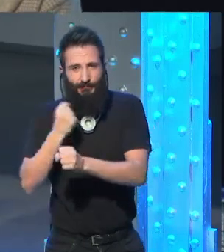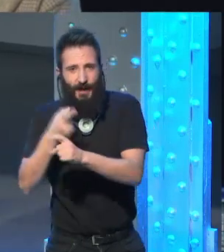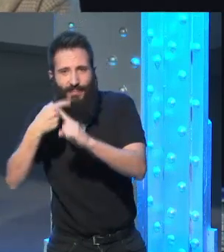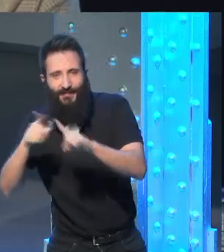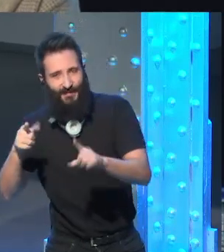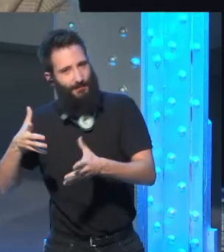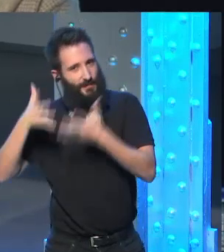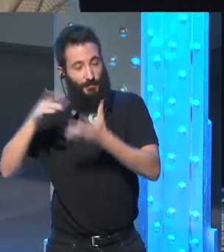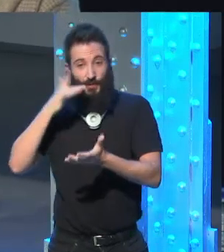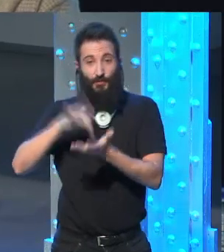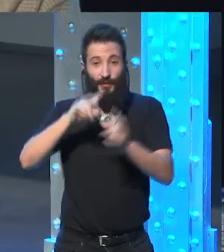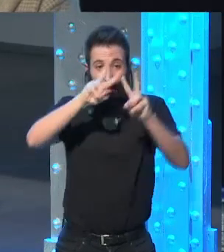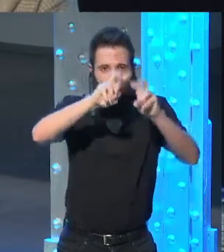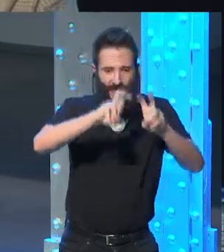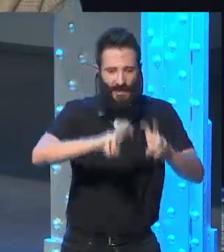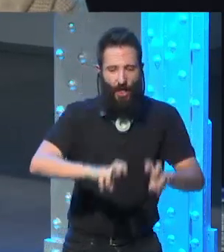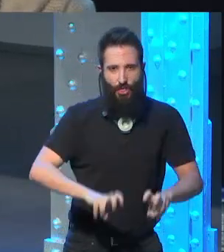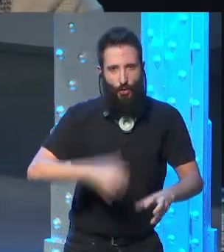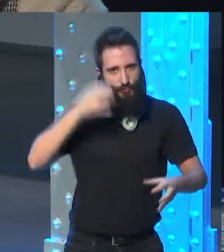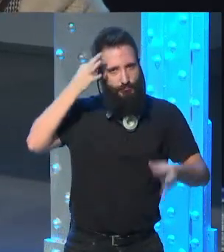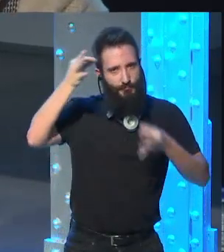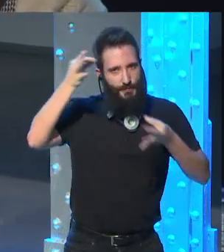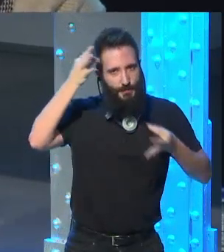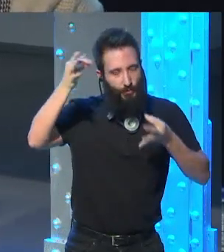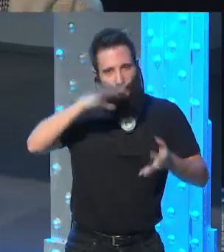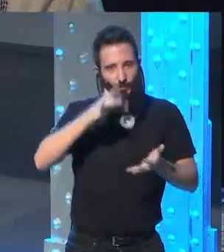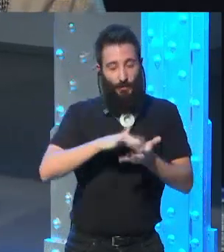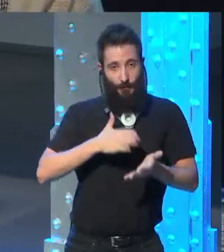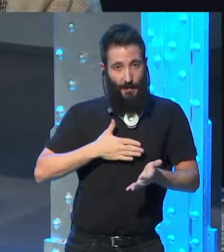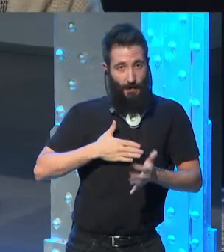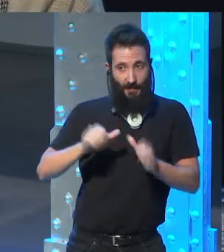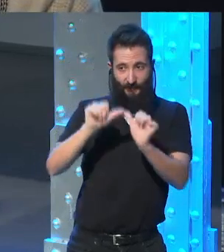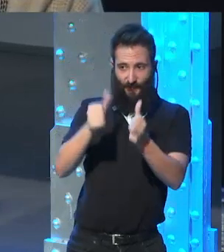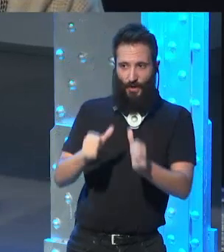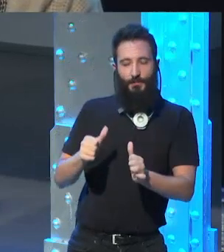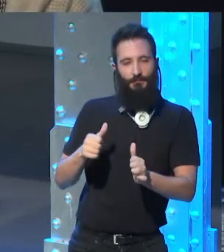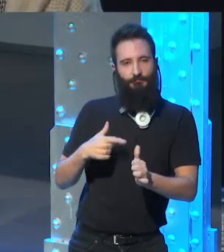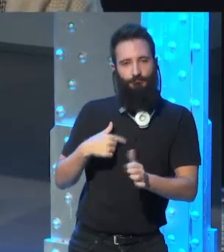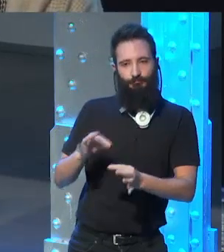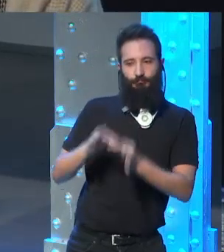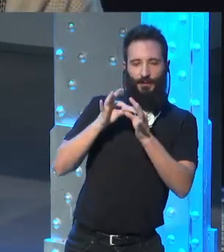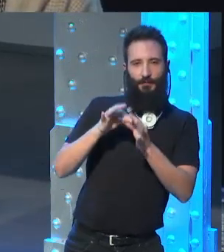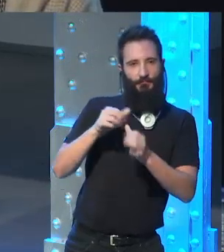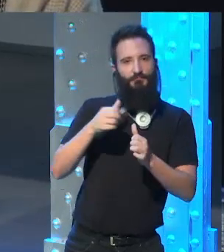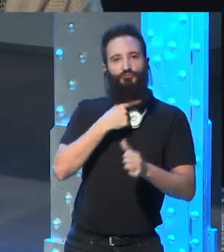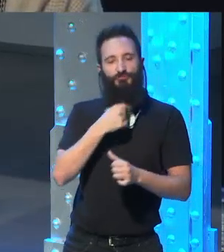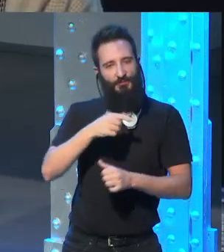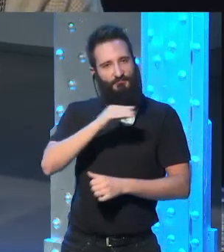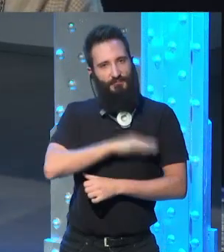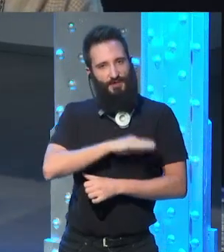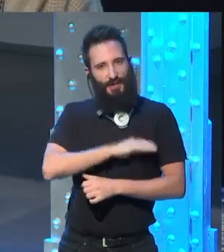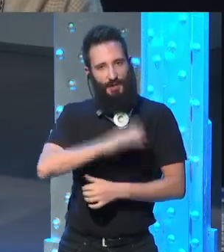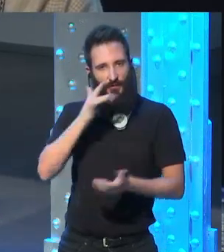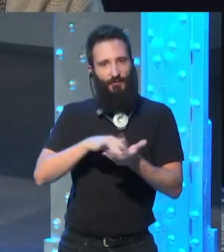distintas, pero la investigación rigurosa para mí ha sido un modelo que me ha gustado mucho y que encuentro